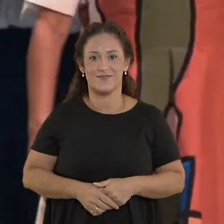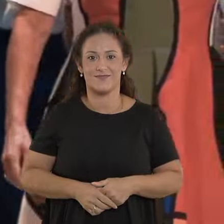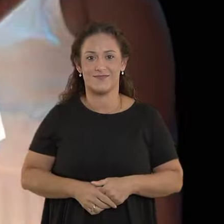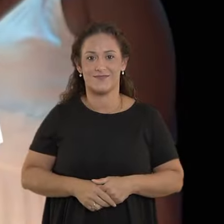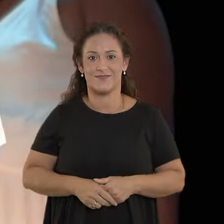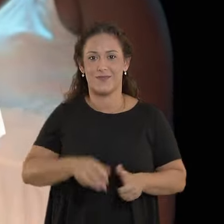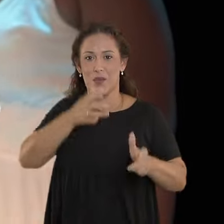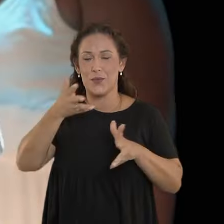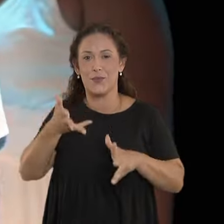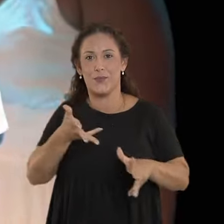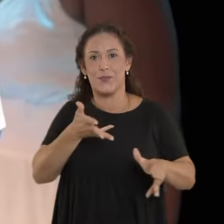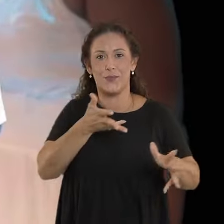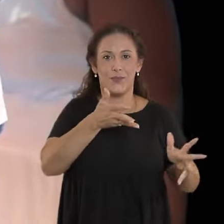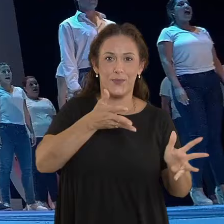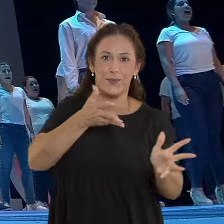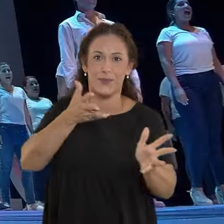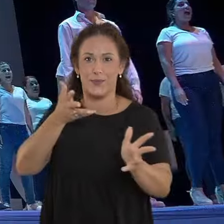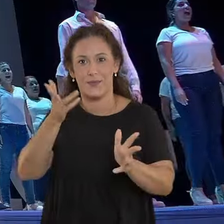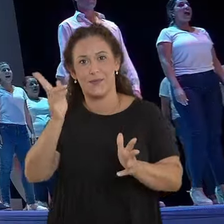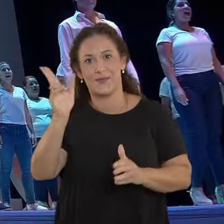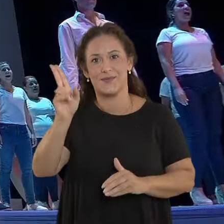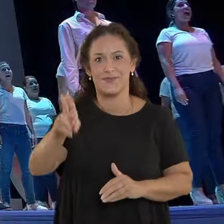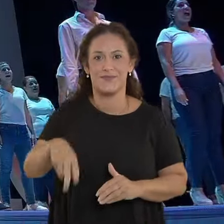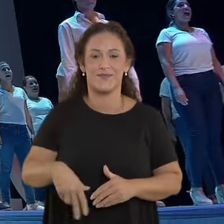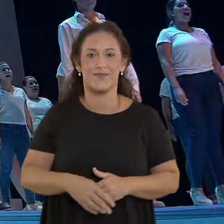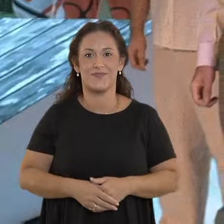viento, viento fue.